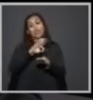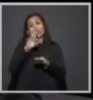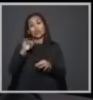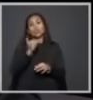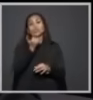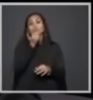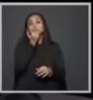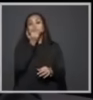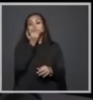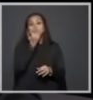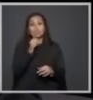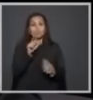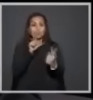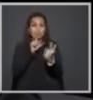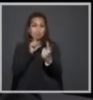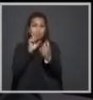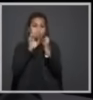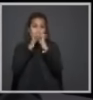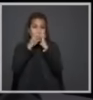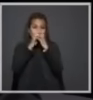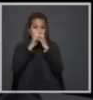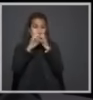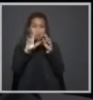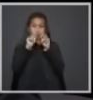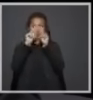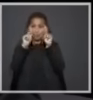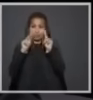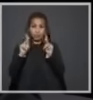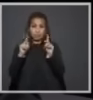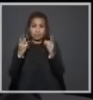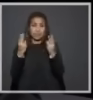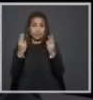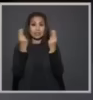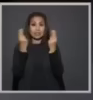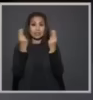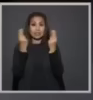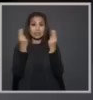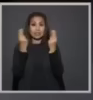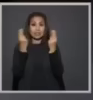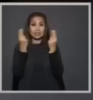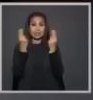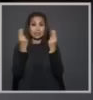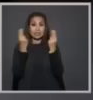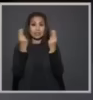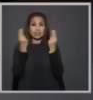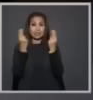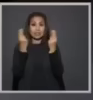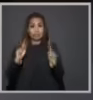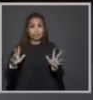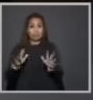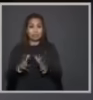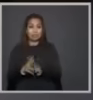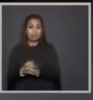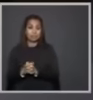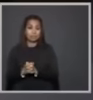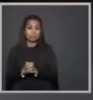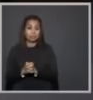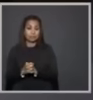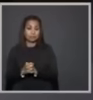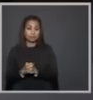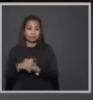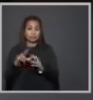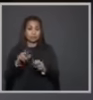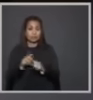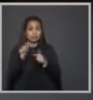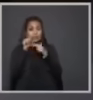Nosotros necesitamos para México reconciliarnos, lograr la paz. Andrés Manuel, la siguiente